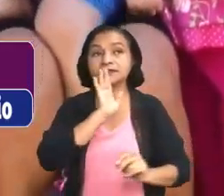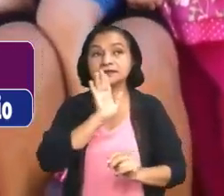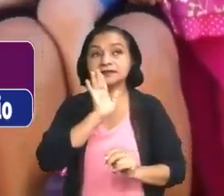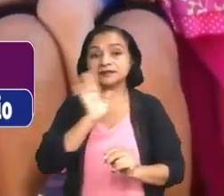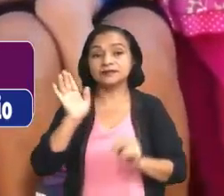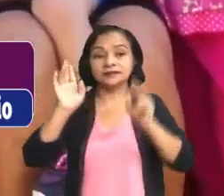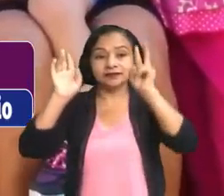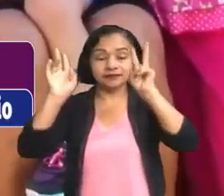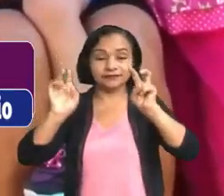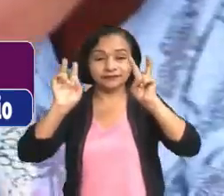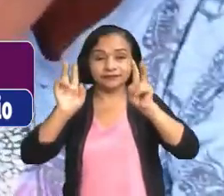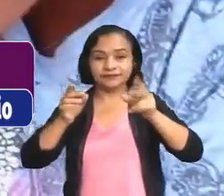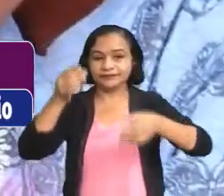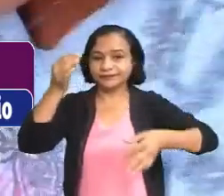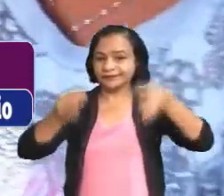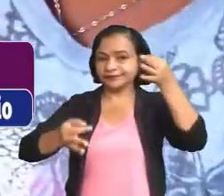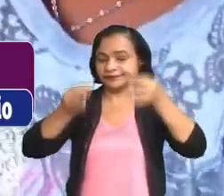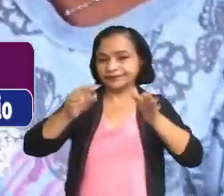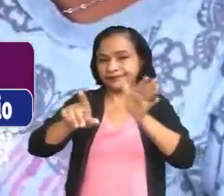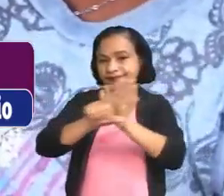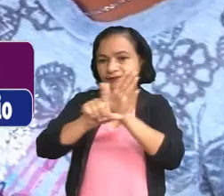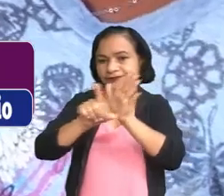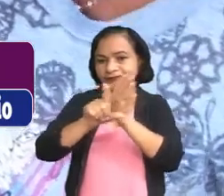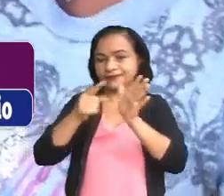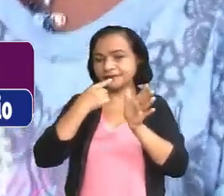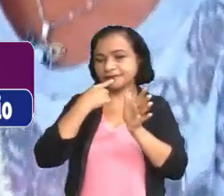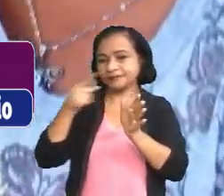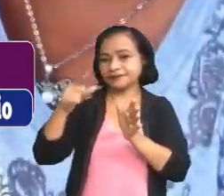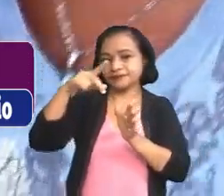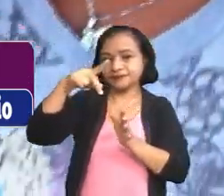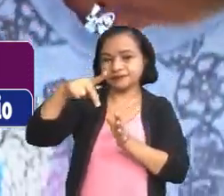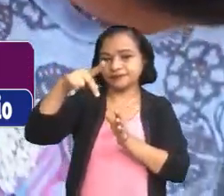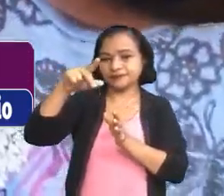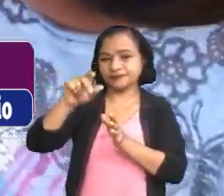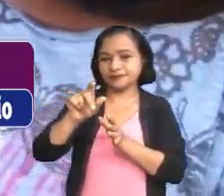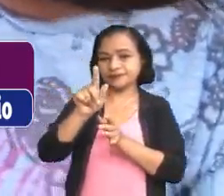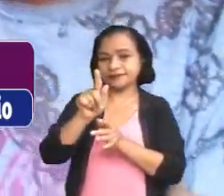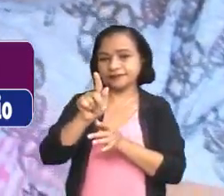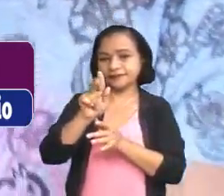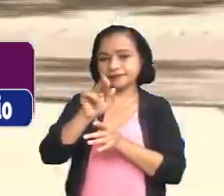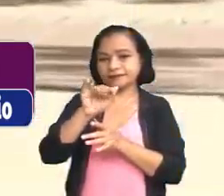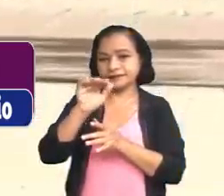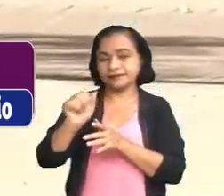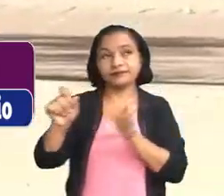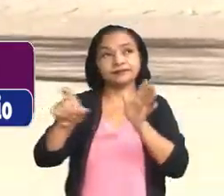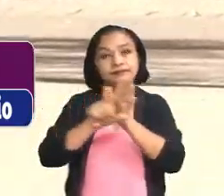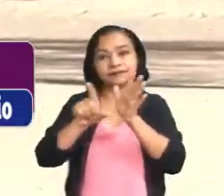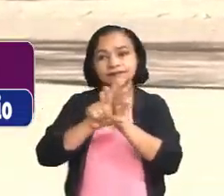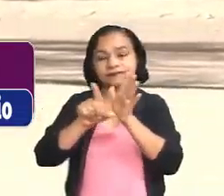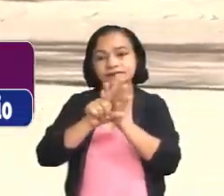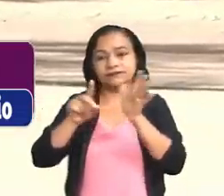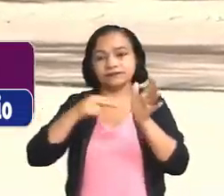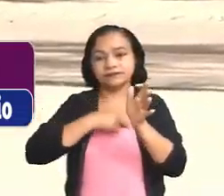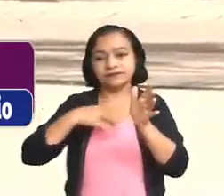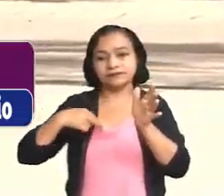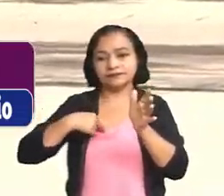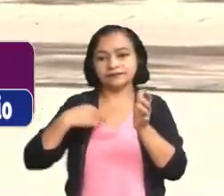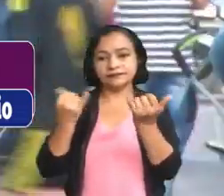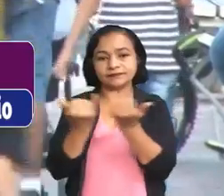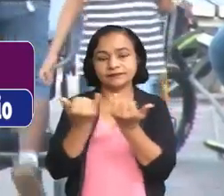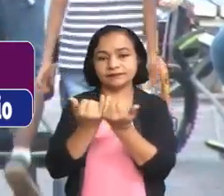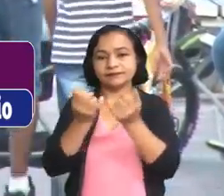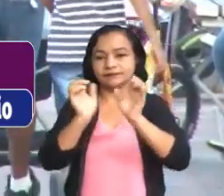del marco jurídico en leyes, bien lo decía Patricia, la cantidad de leyes que se han creado en favor